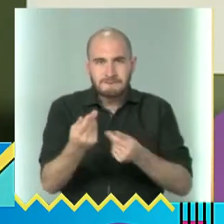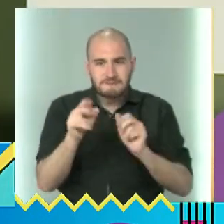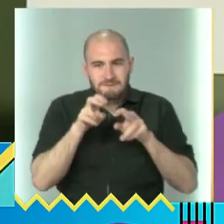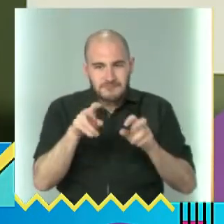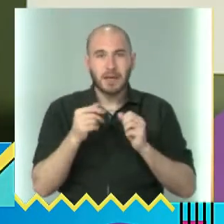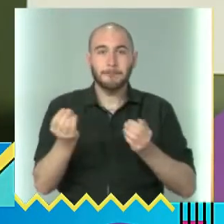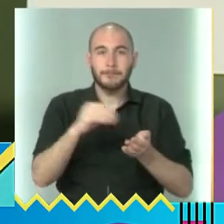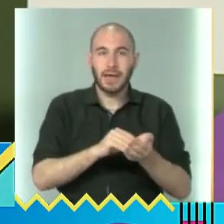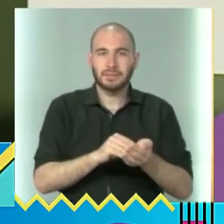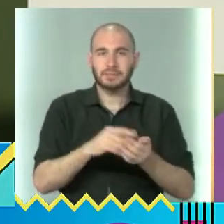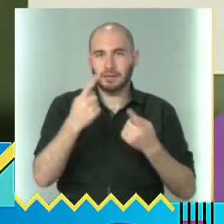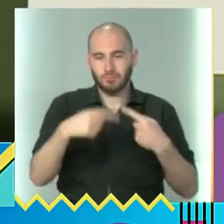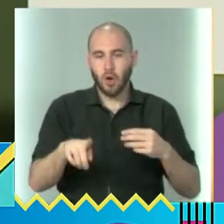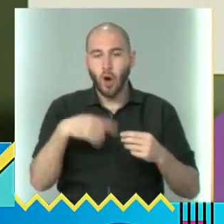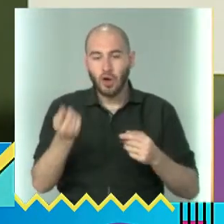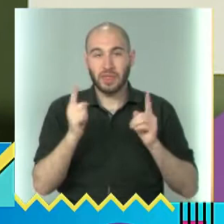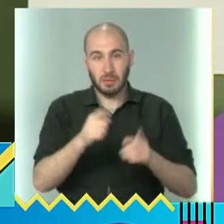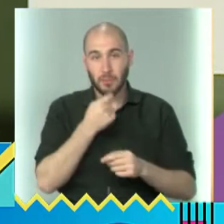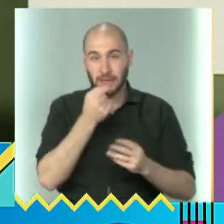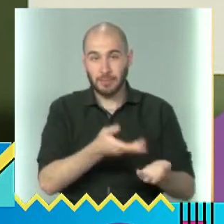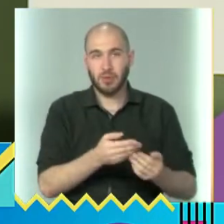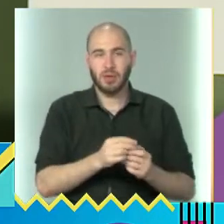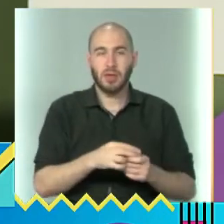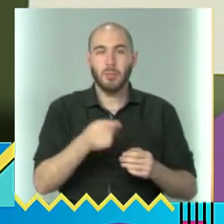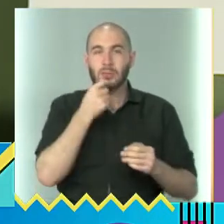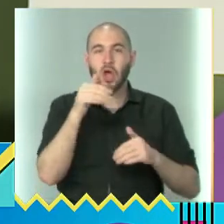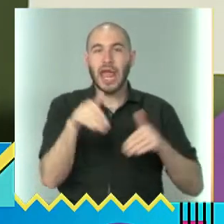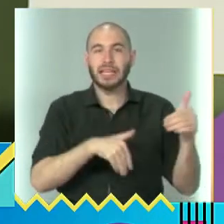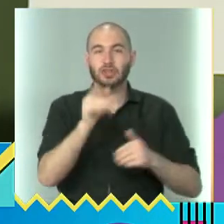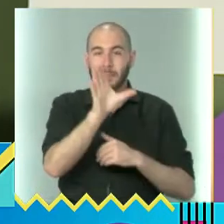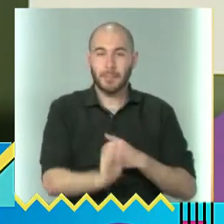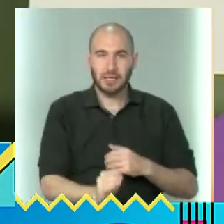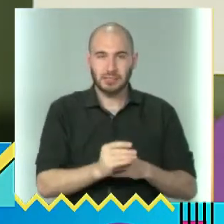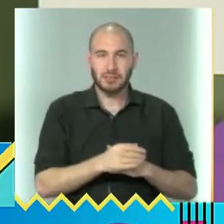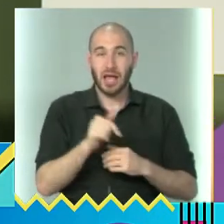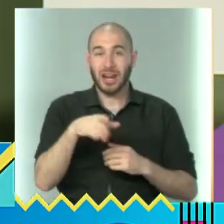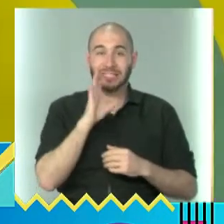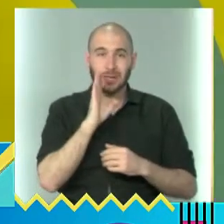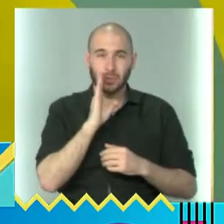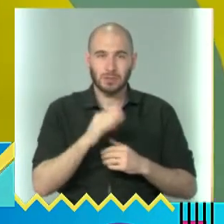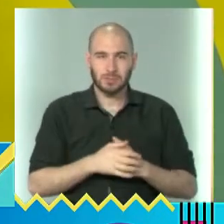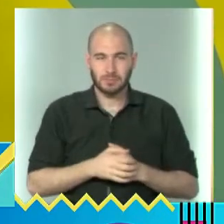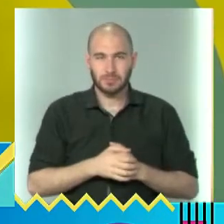sino que ya se empiezan a ver otro tipo de cosas como esta, sí, ¿no? Claro, el definir sí. Una elección de un país, en este caso Estados Unidos.